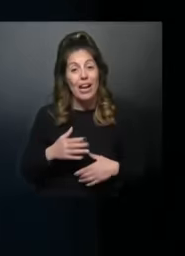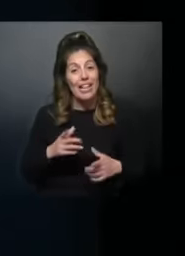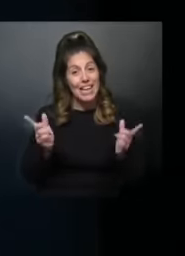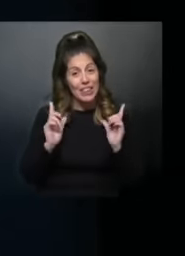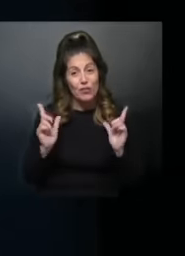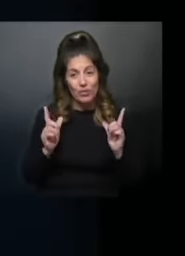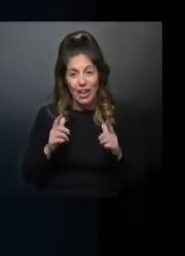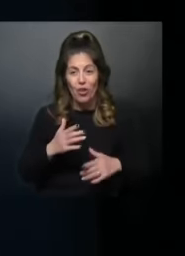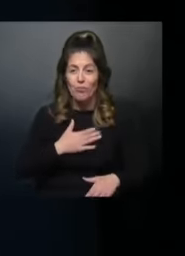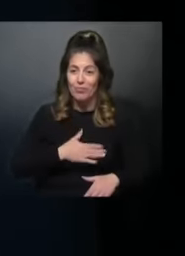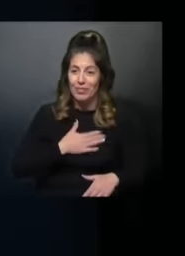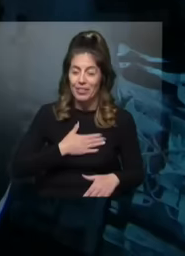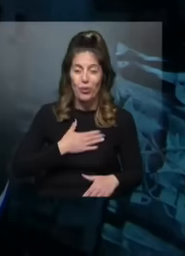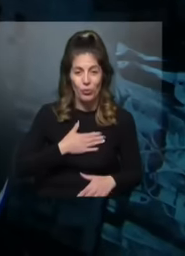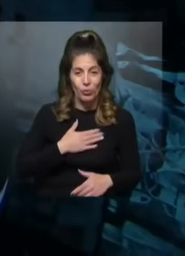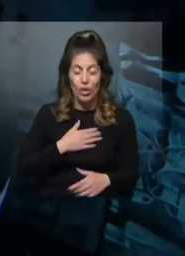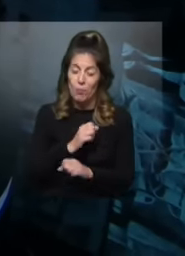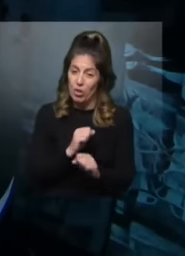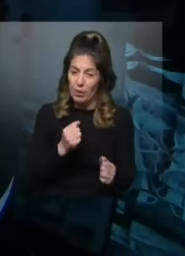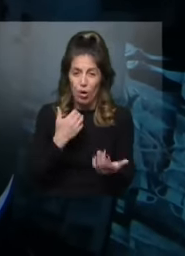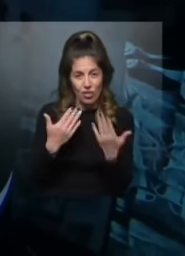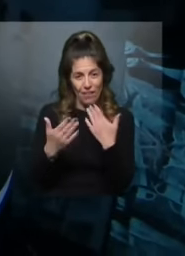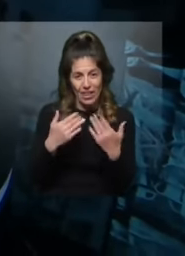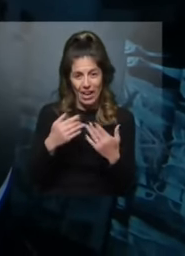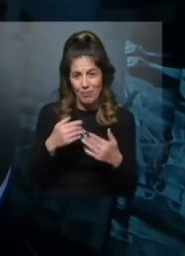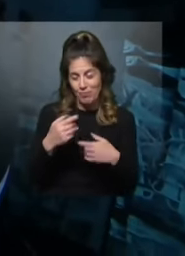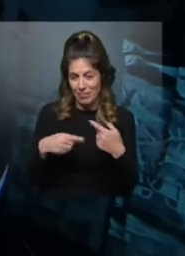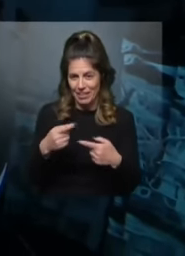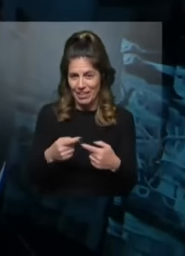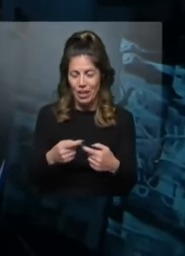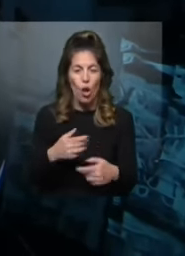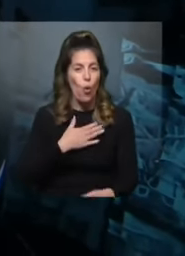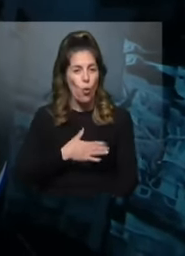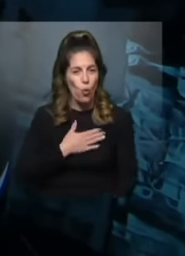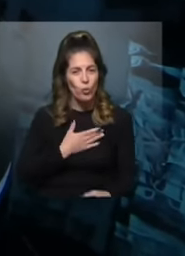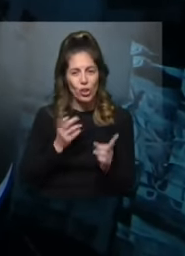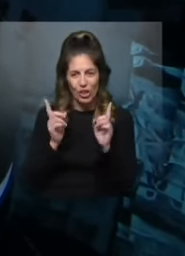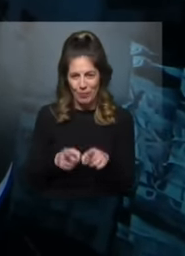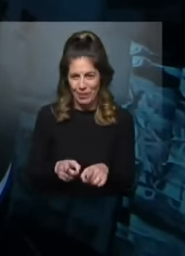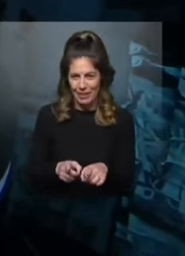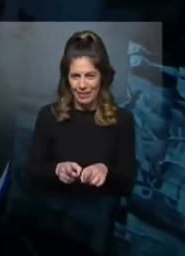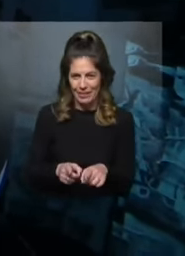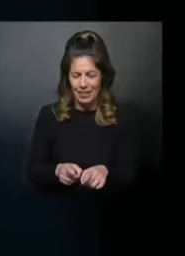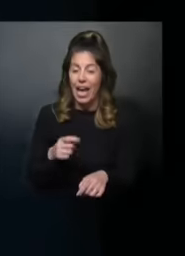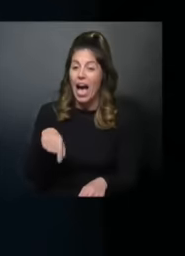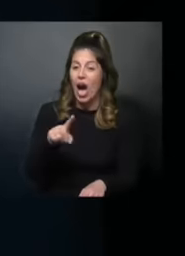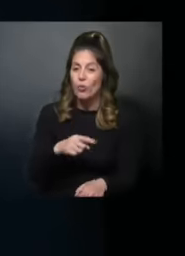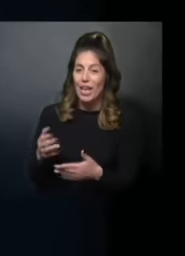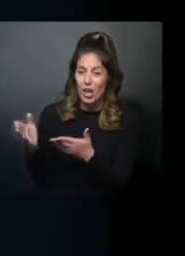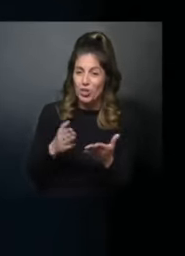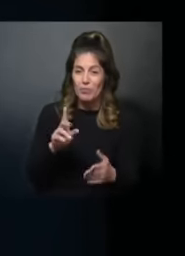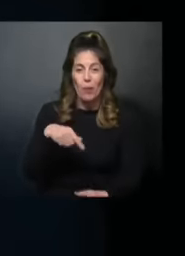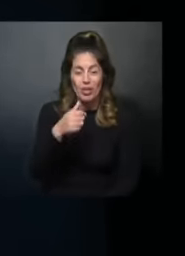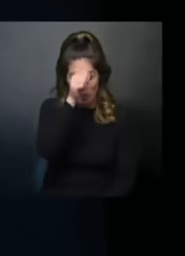habrá oportunidad de seguir hablando. El gusto igualmente. No. Un placer estar con Vera. Igualmente. Bueno, que pasen muy bien. Y a ustedes los invito para el